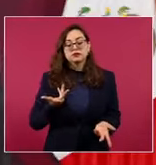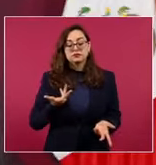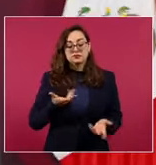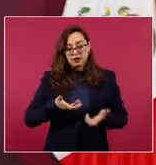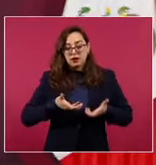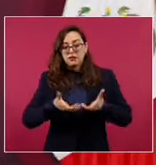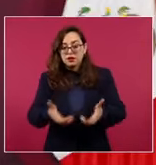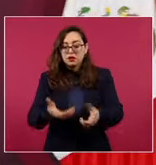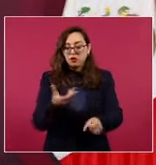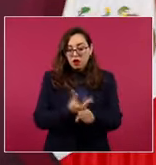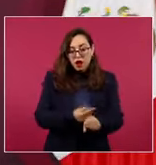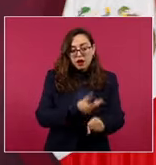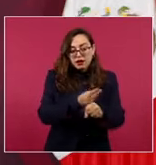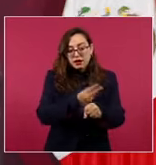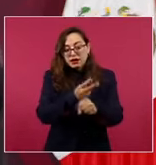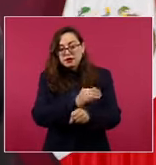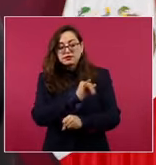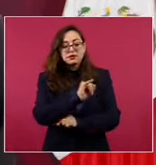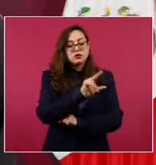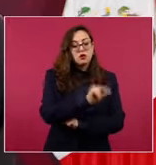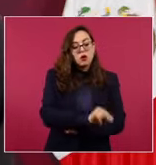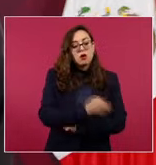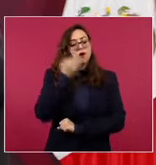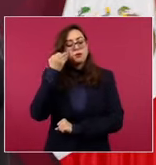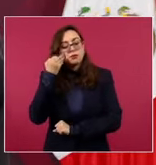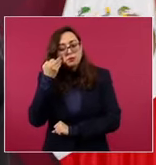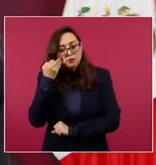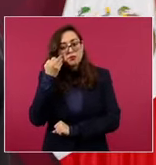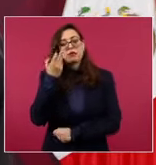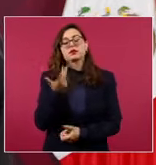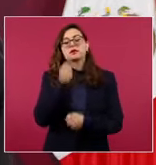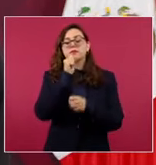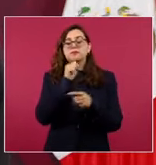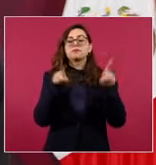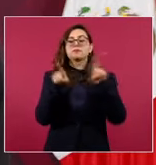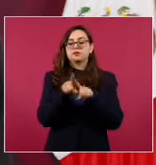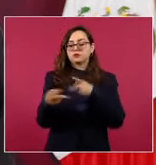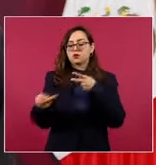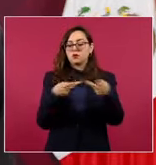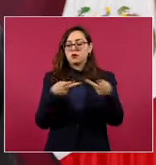a Sonora a ver cómo vamos con el plan Sonora,